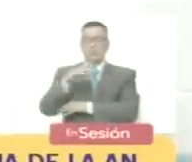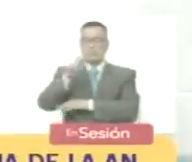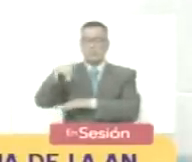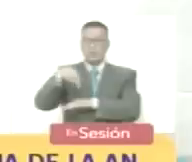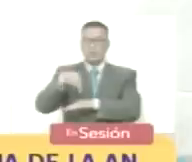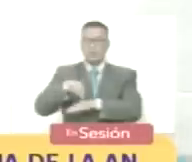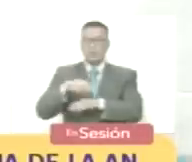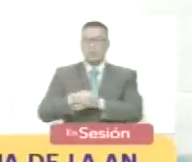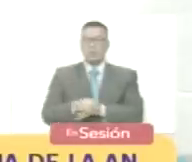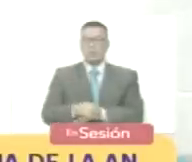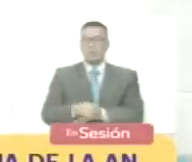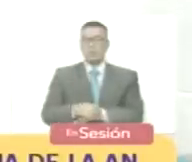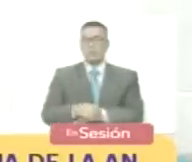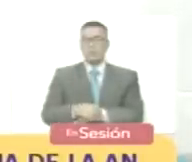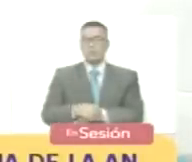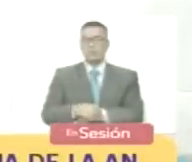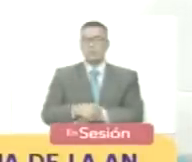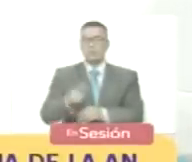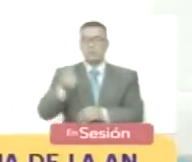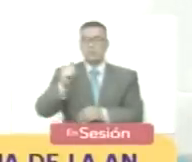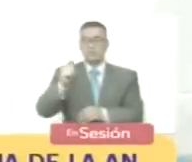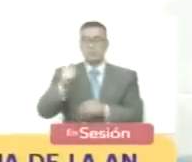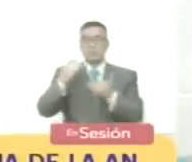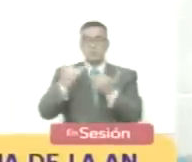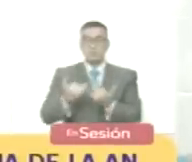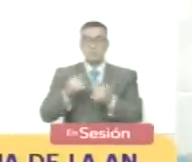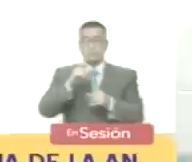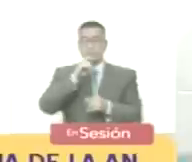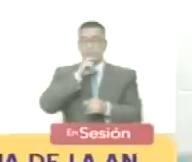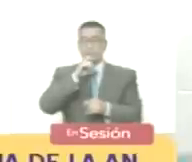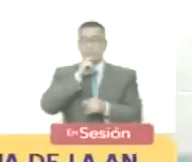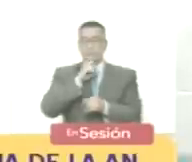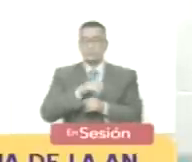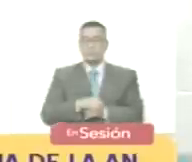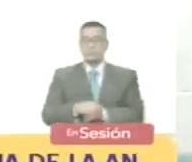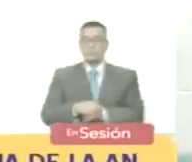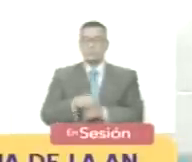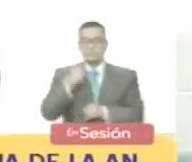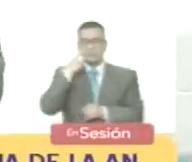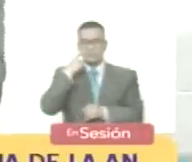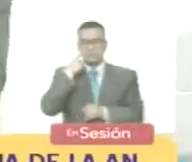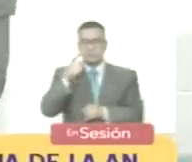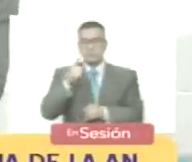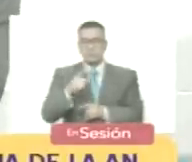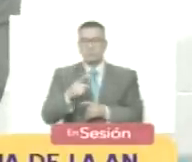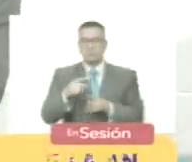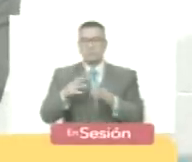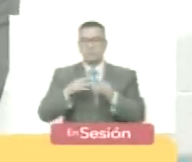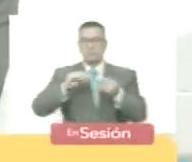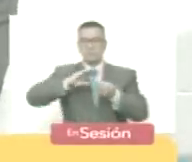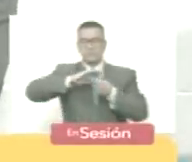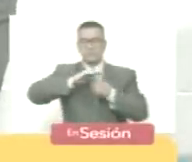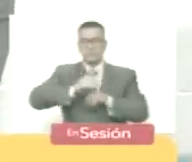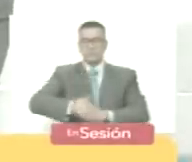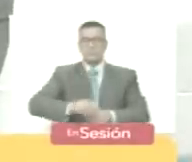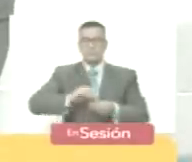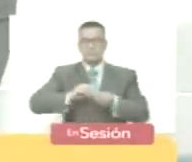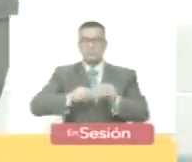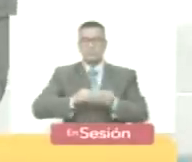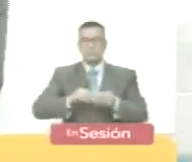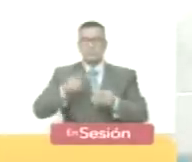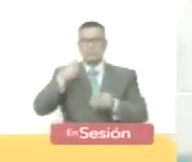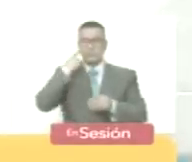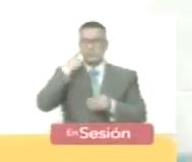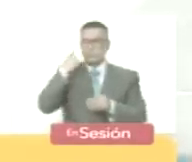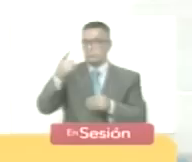Nacional, tarea ya harto difícil, visto el nivel de destrucción que encontramos